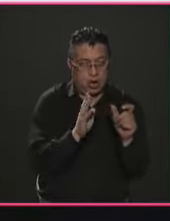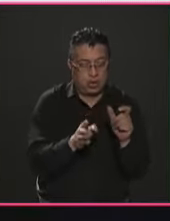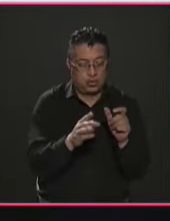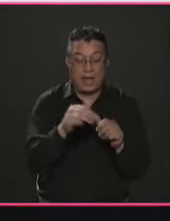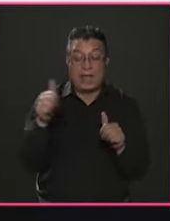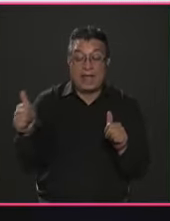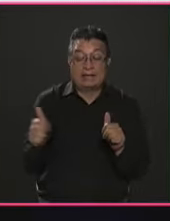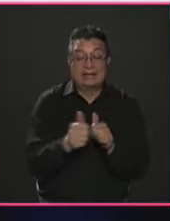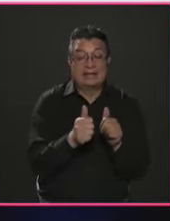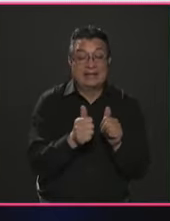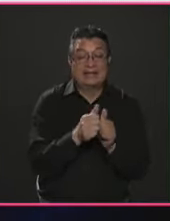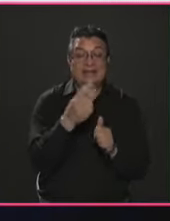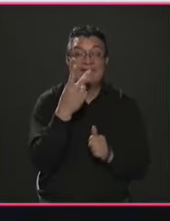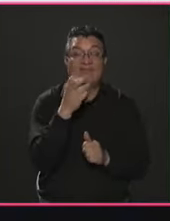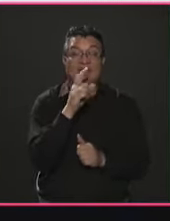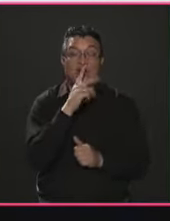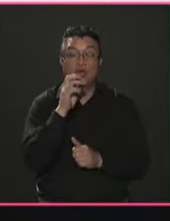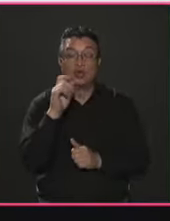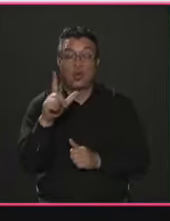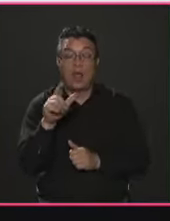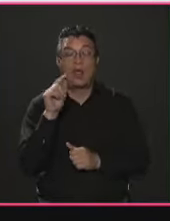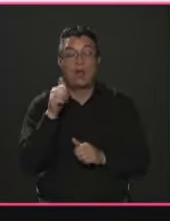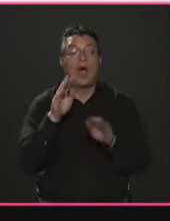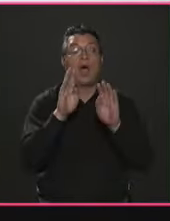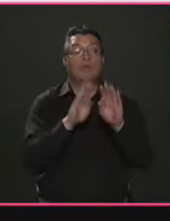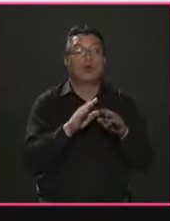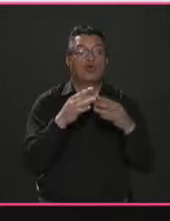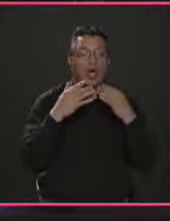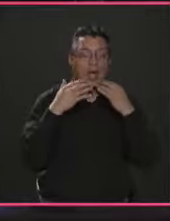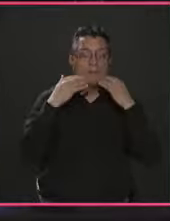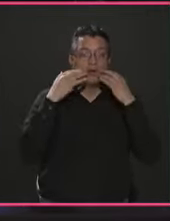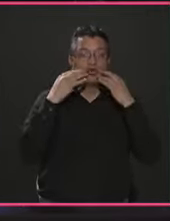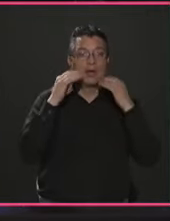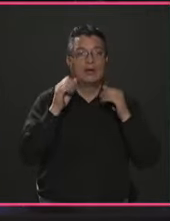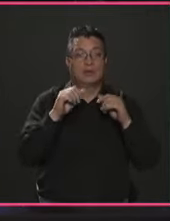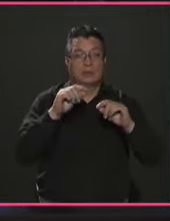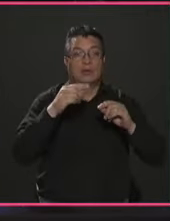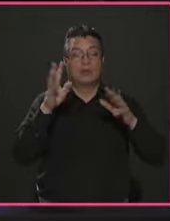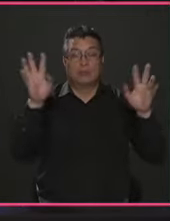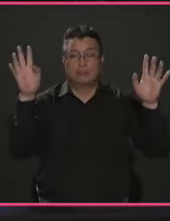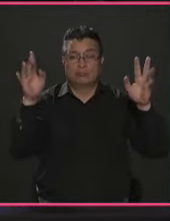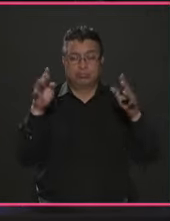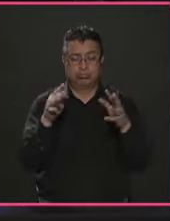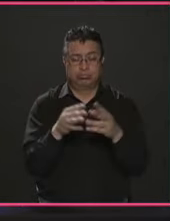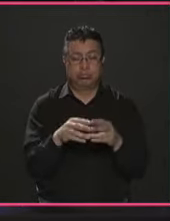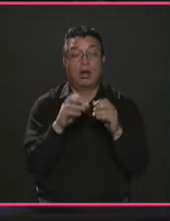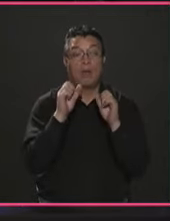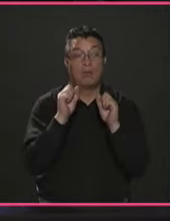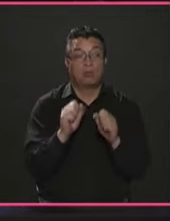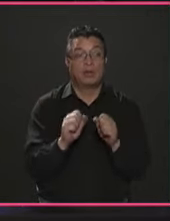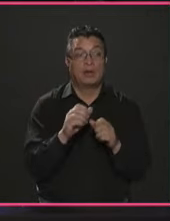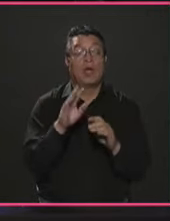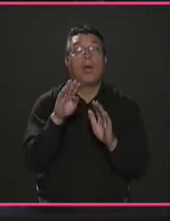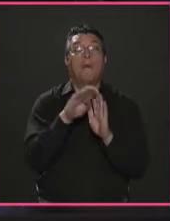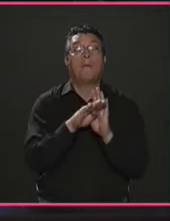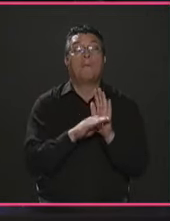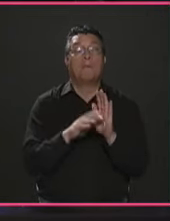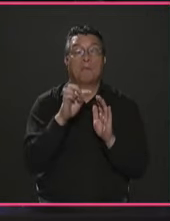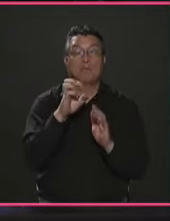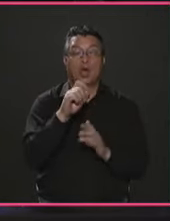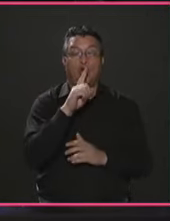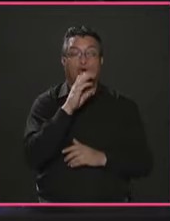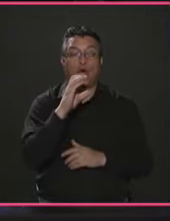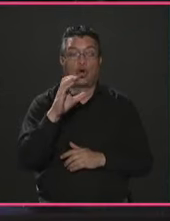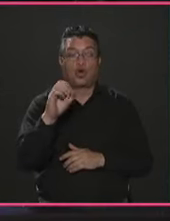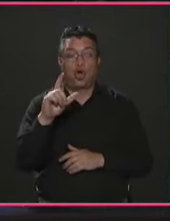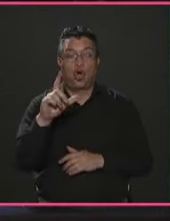asistentes virtuales para el apoyo emocional algoritmos para aplicar protocolos de intervención